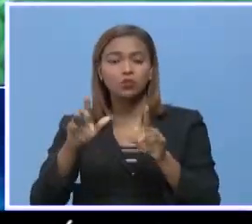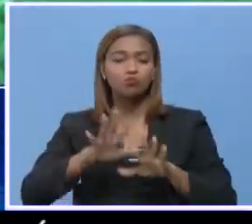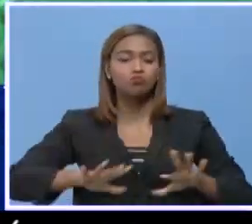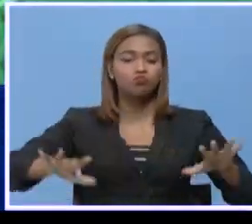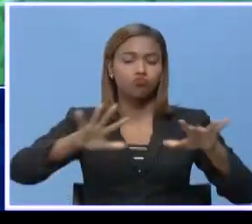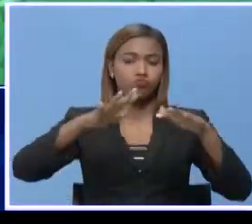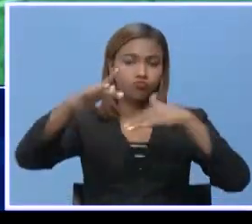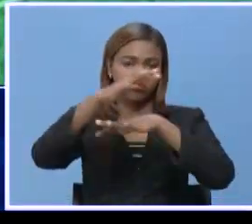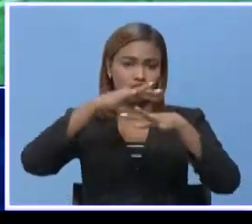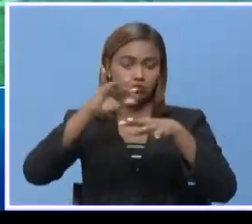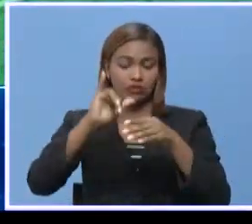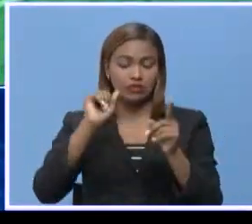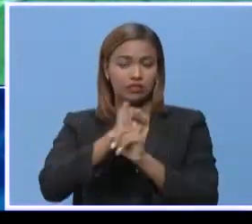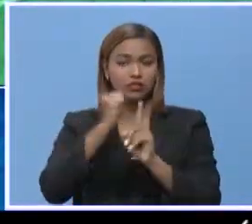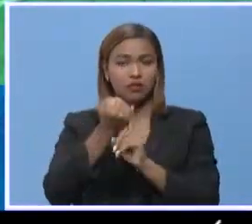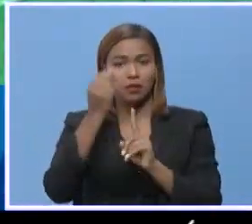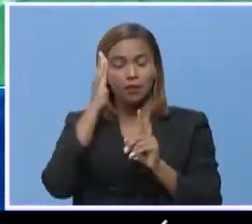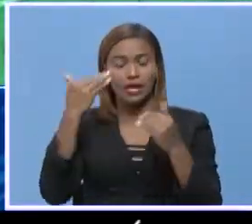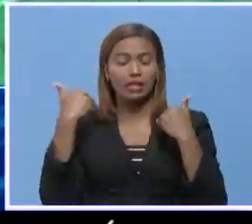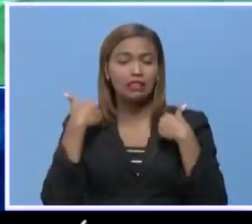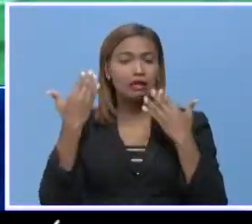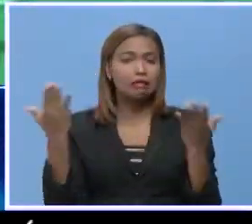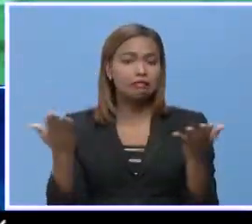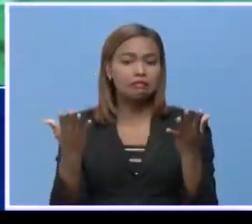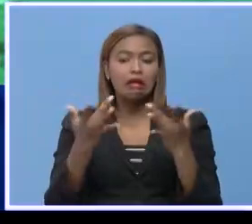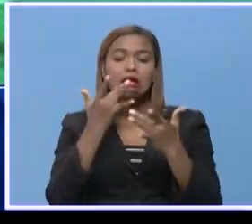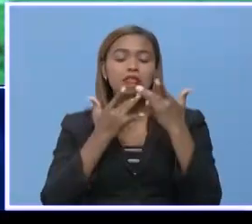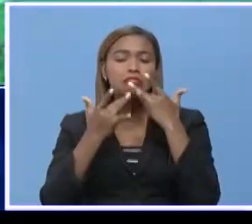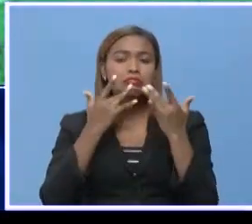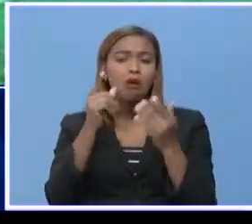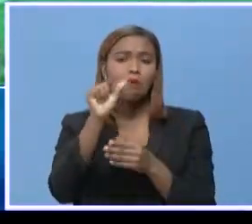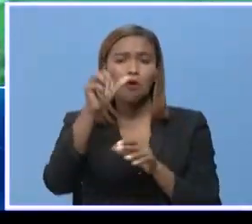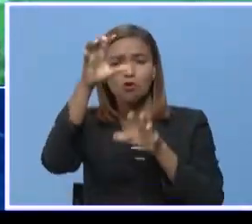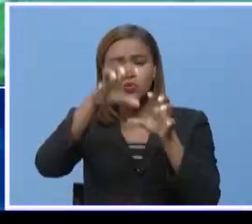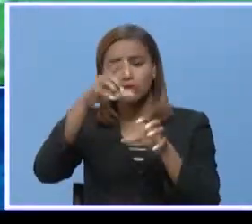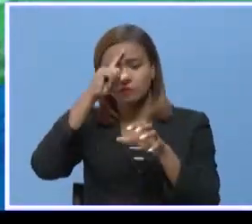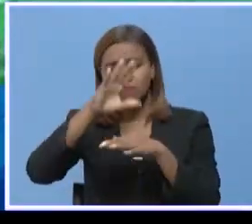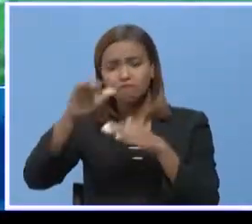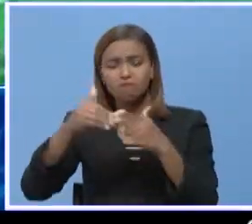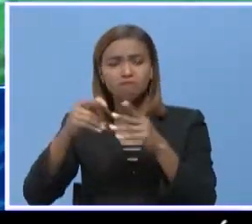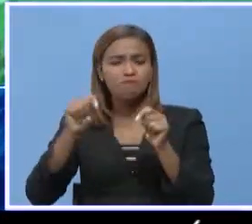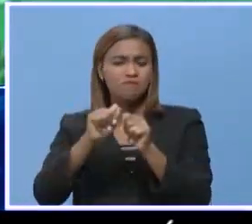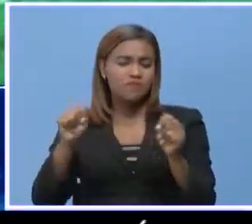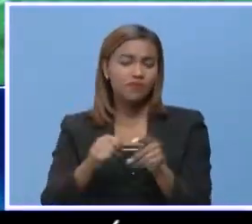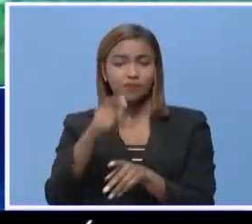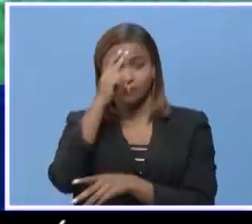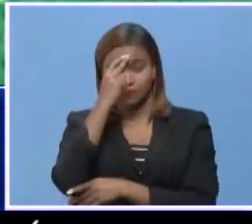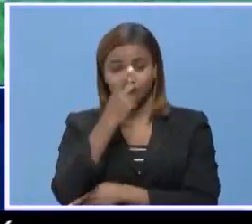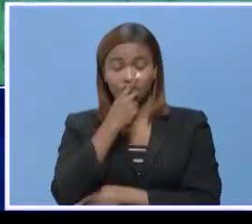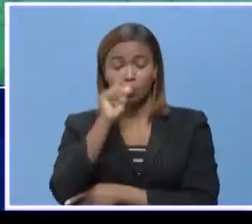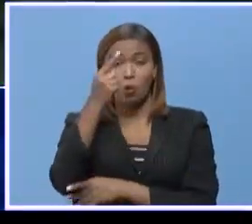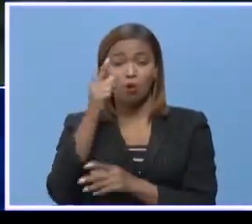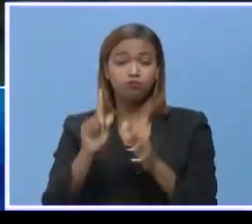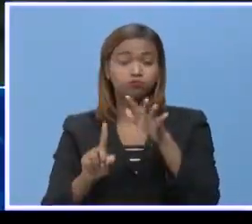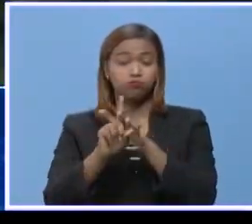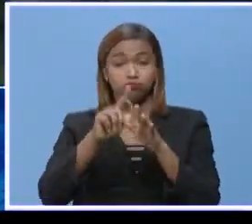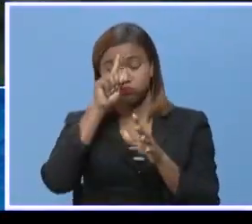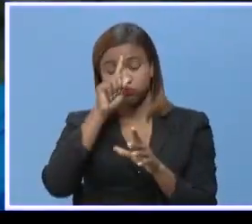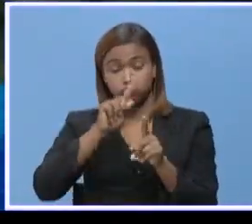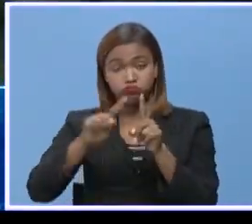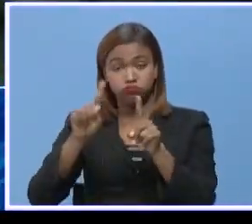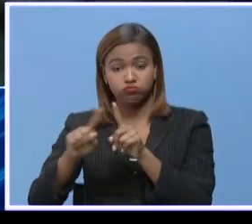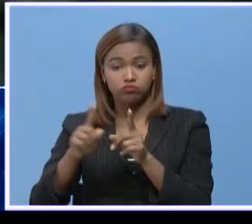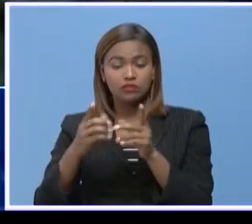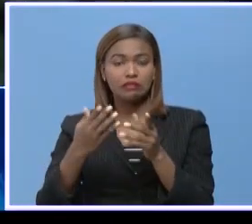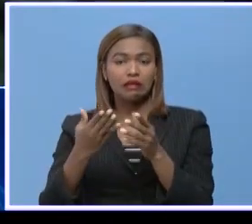troposfera. Esta condición estará generando condiciones de escasas lluvias sobre gran parte del país. Solo se prevén, debido a los efectos del